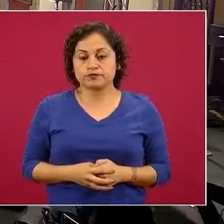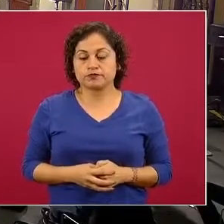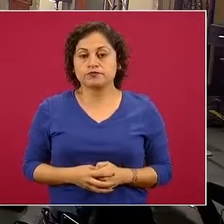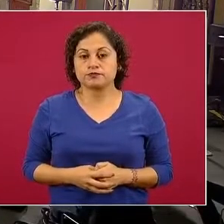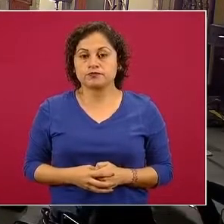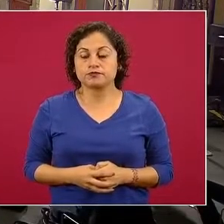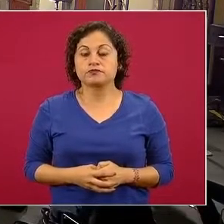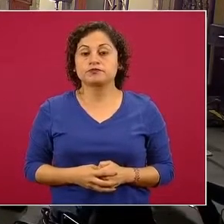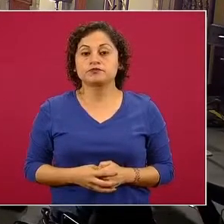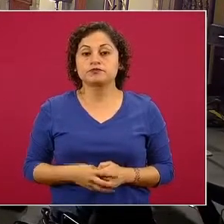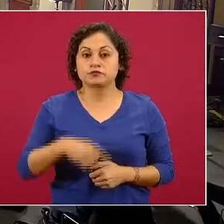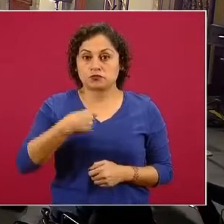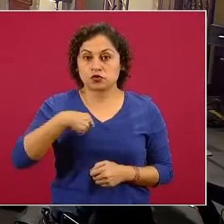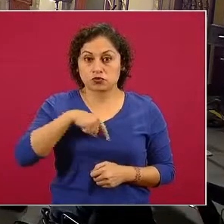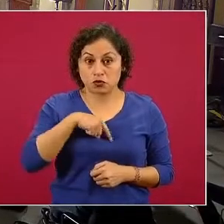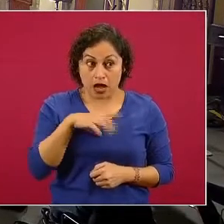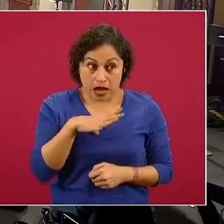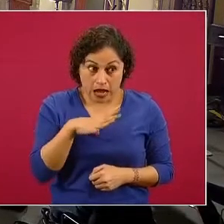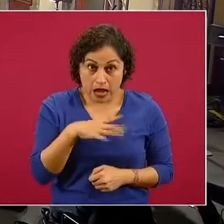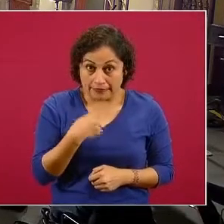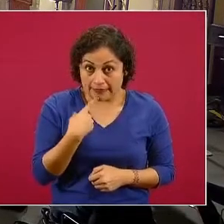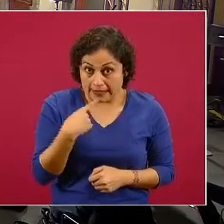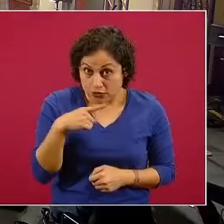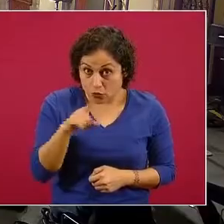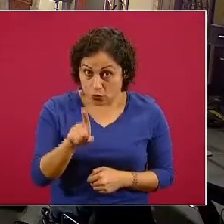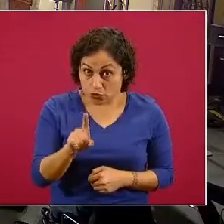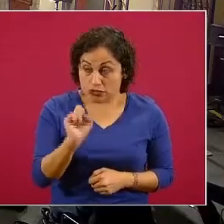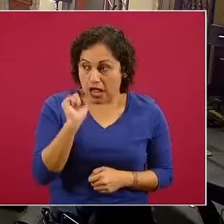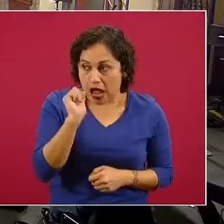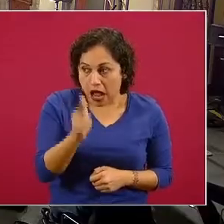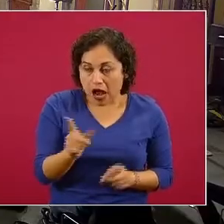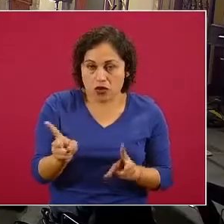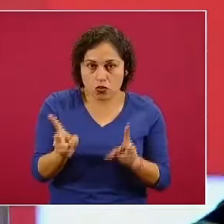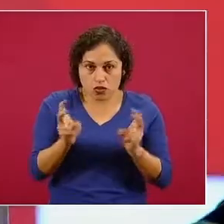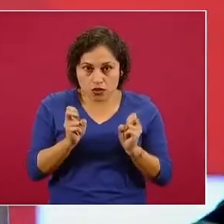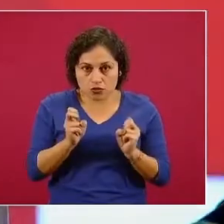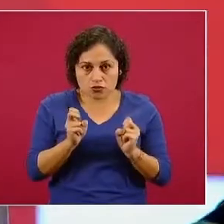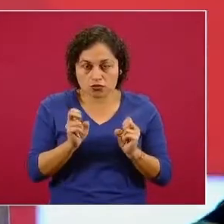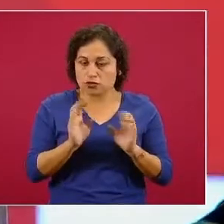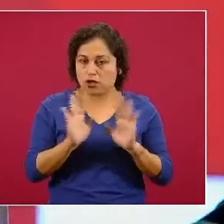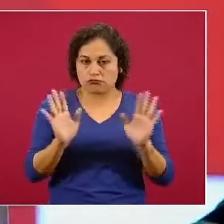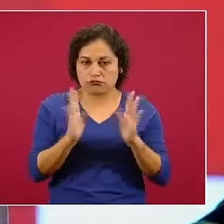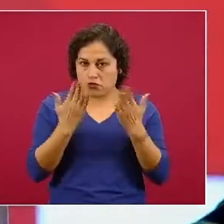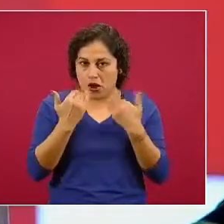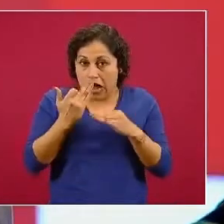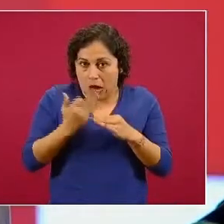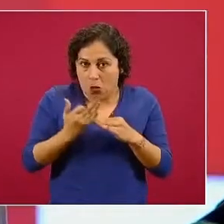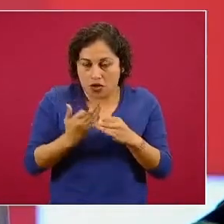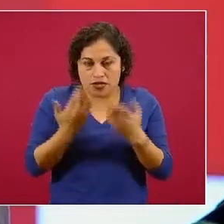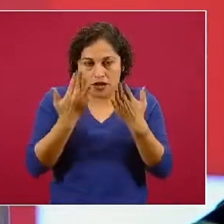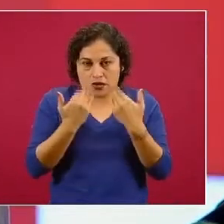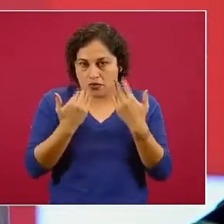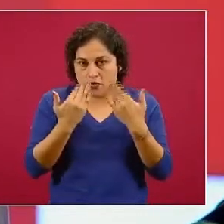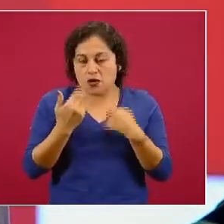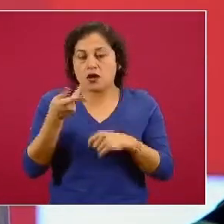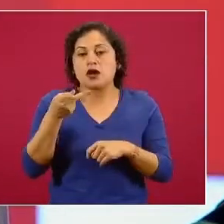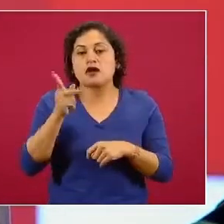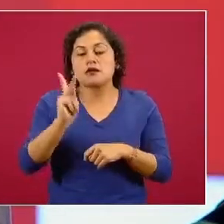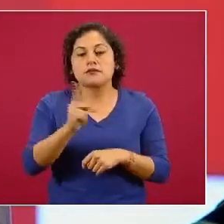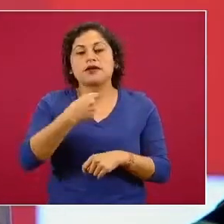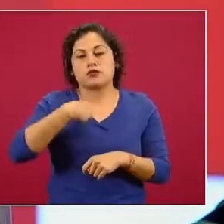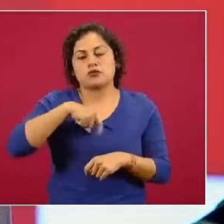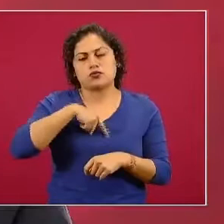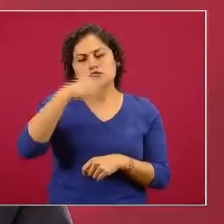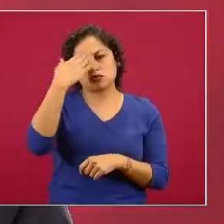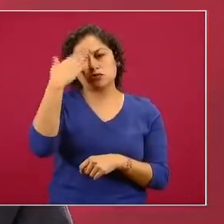No tenemos alguna denuncia ahora en esta temporada de que ocurra con otras denuncias, pero el robo de medicamentos también, como decimos, es